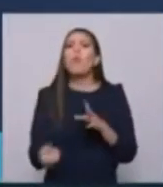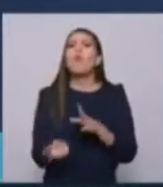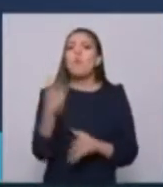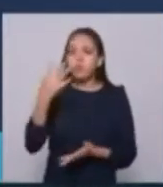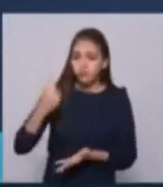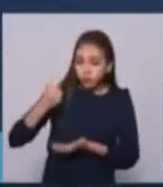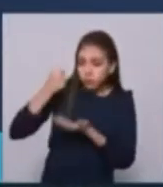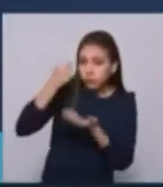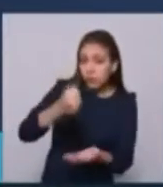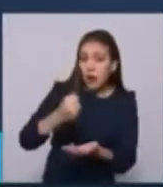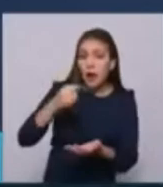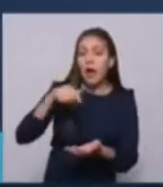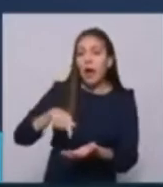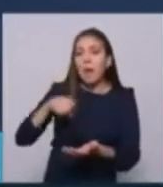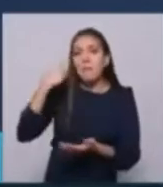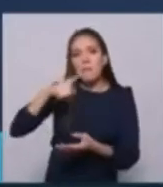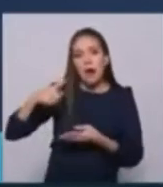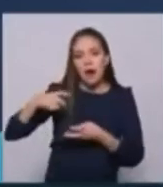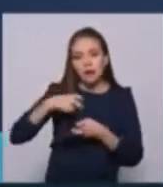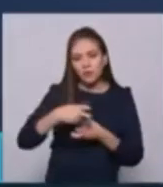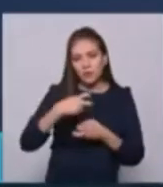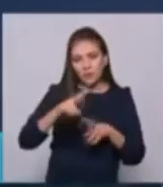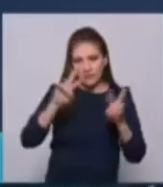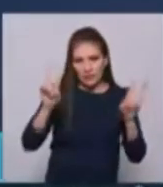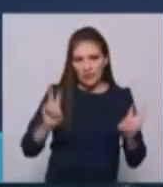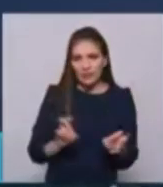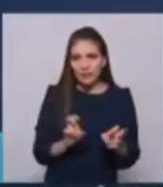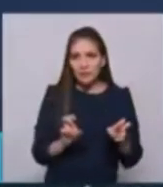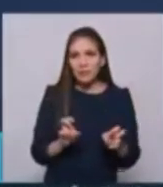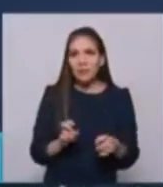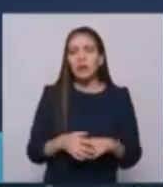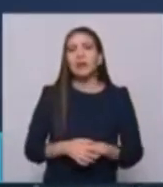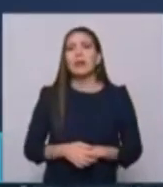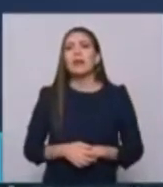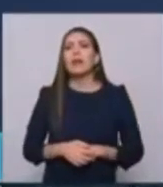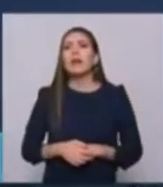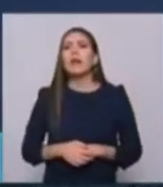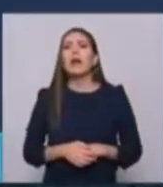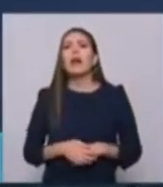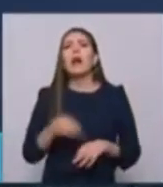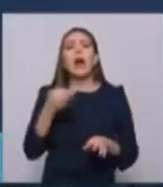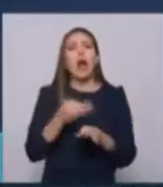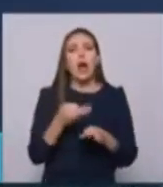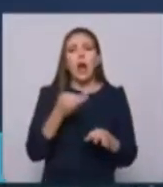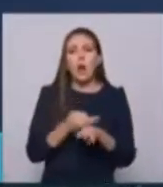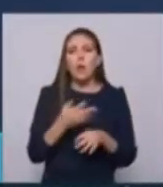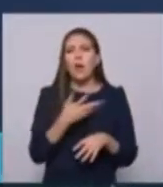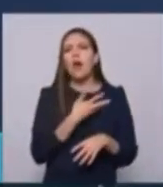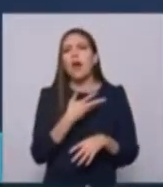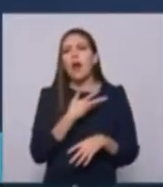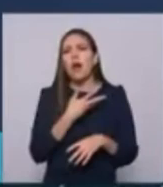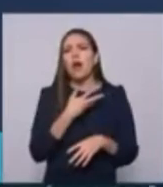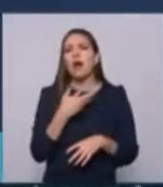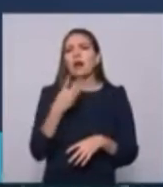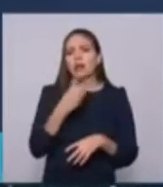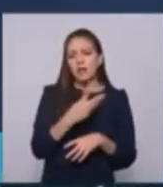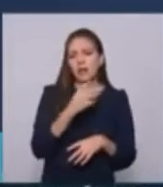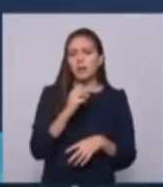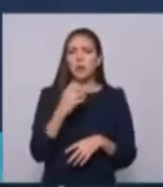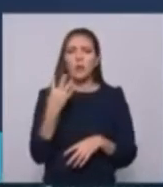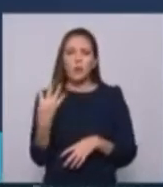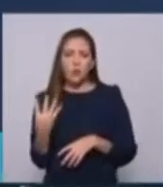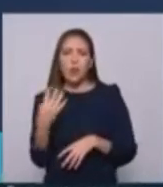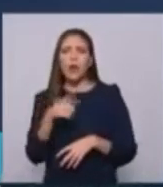¿no? Tenemos, sí, hoy hablaban de 167 cruces legales, son 3 o 4 en Chiapas los que